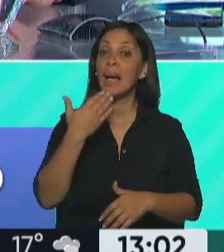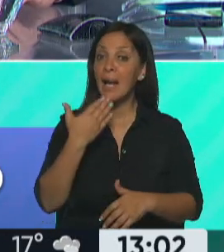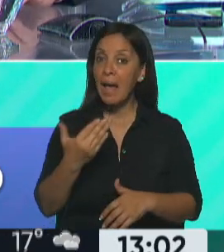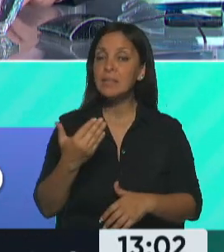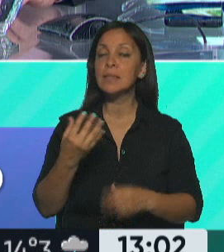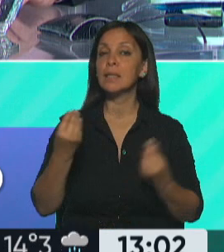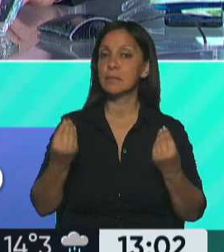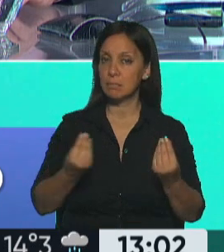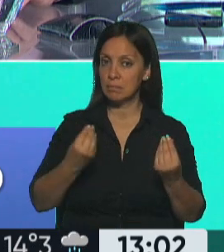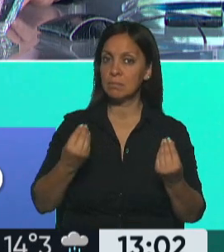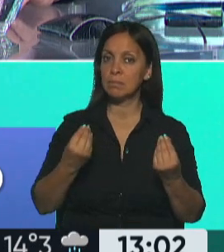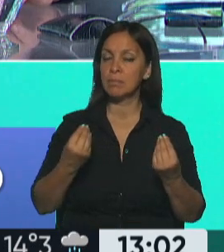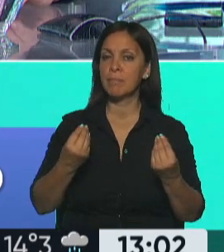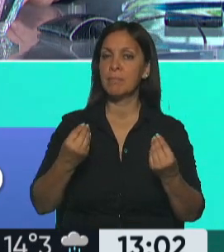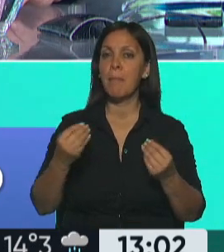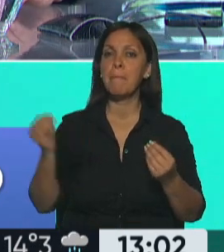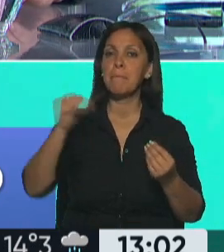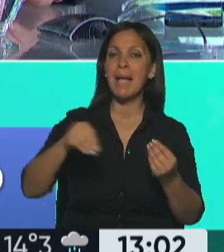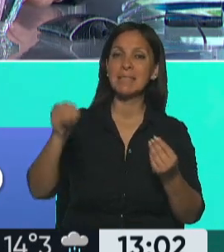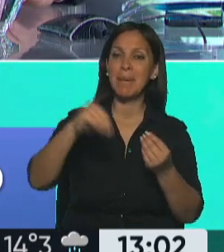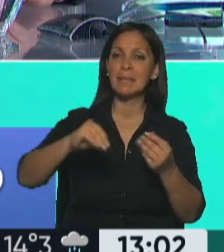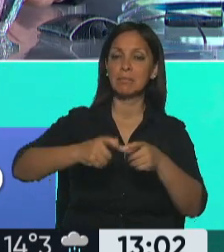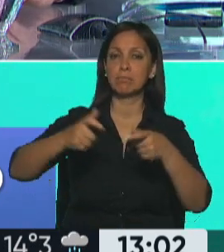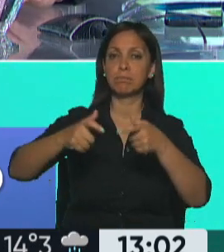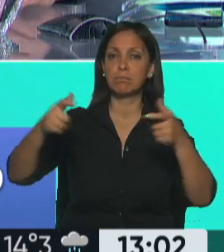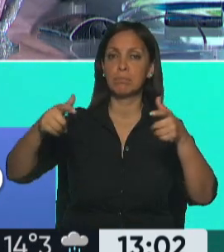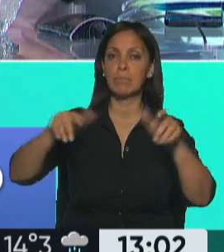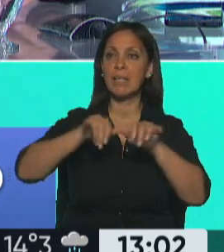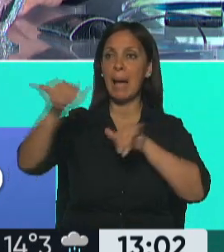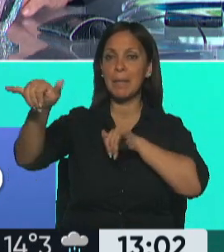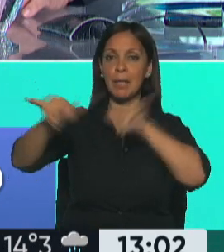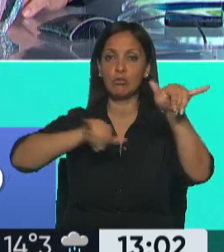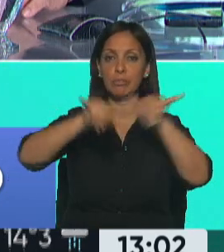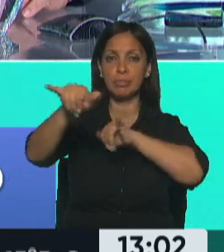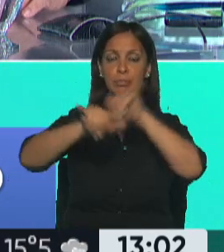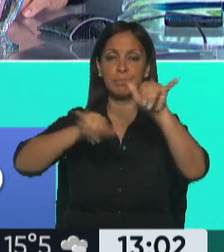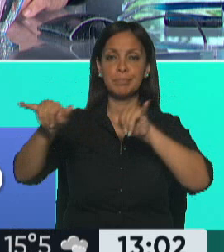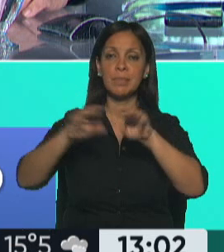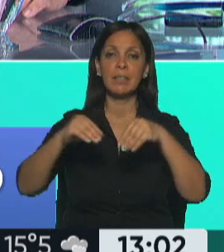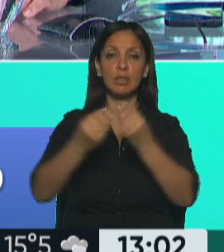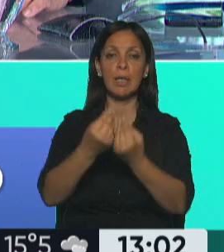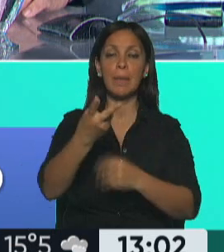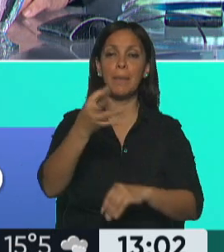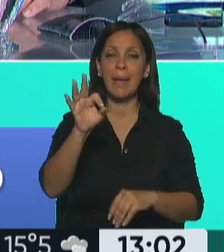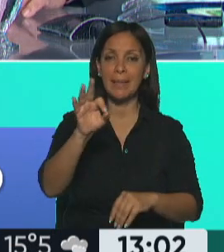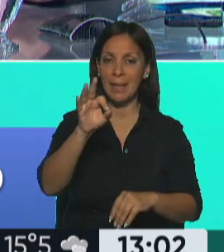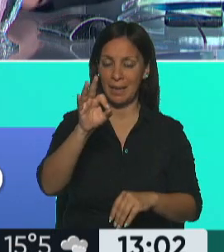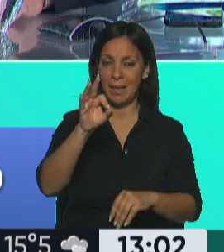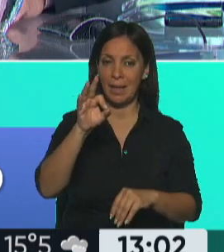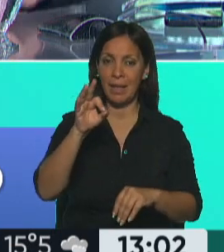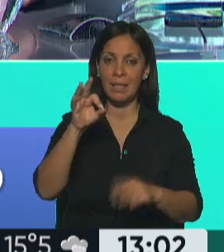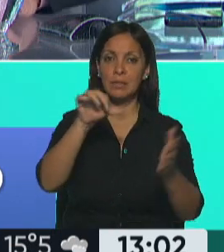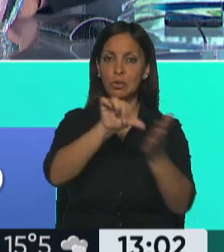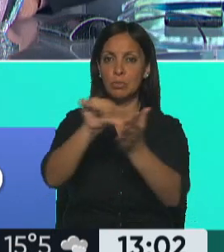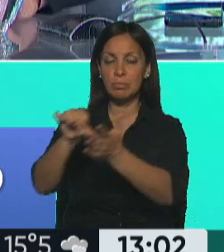se fueron ampliando rutas eh aerolíneas está llegando a más de 20 destinos en forma exclusiva es decir No hay ninguna aerolínea